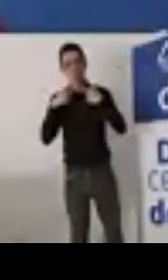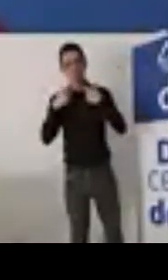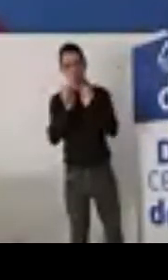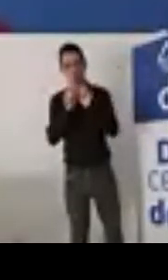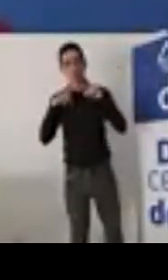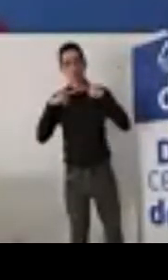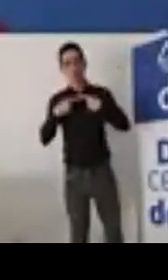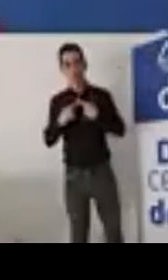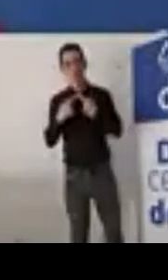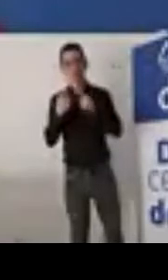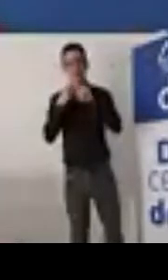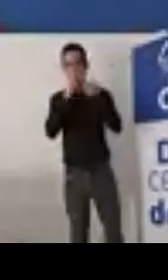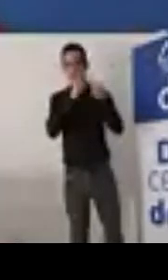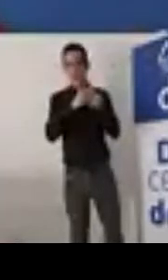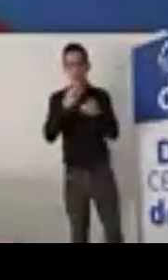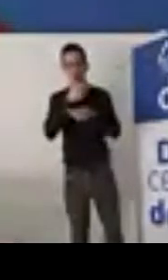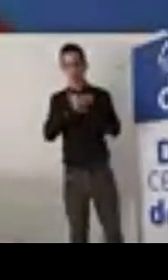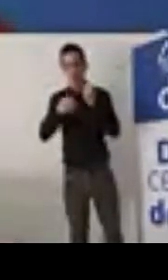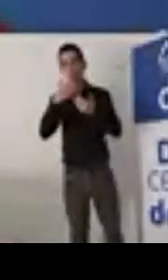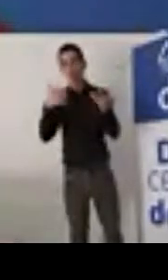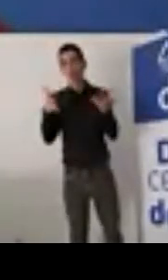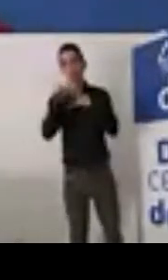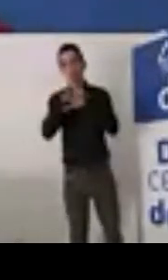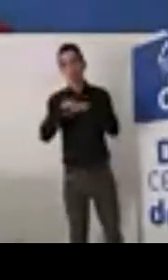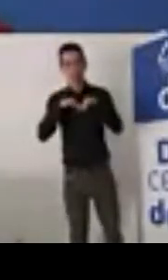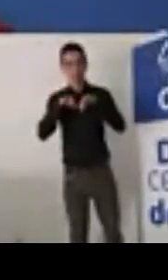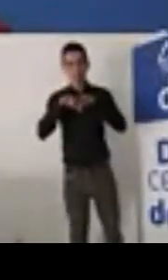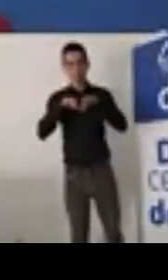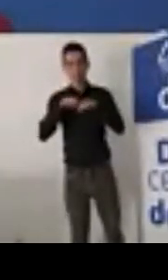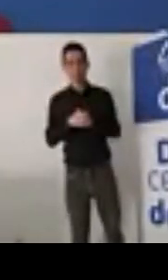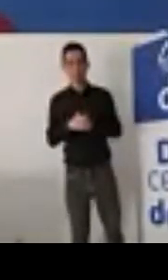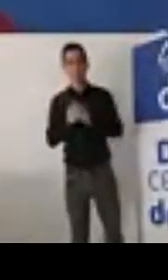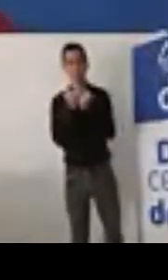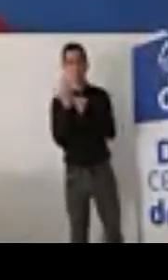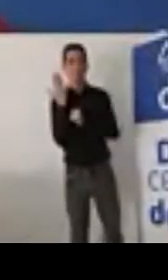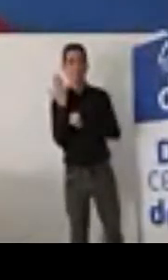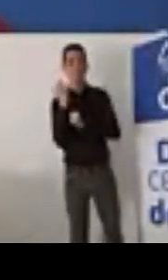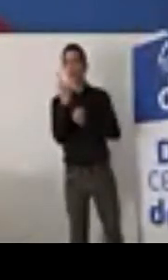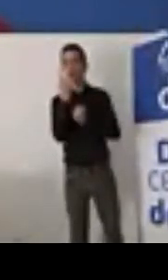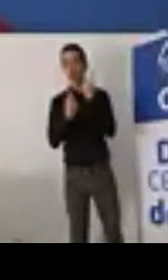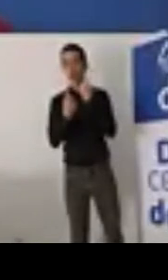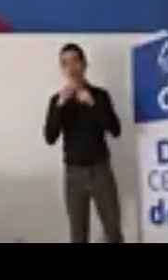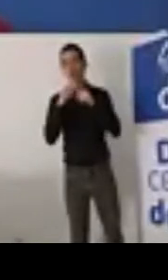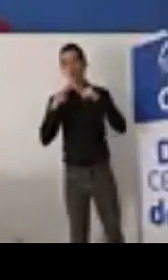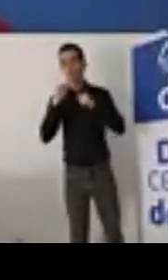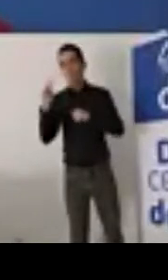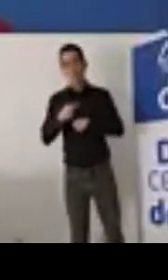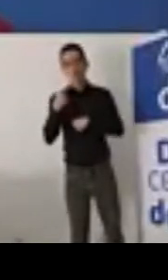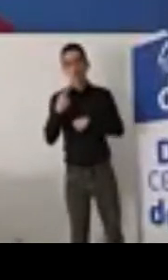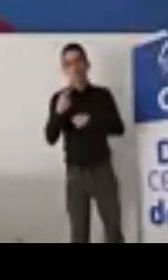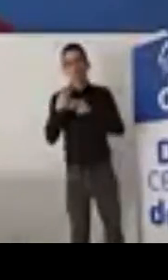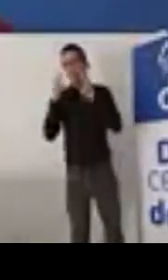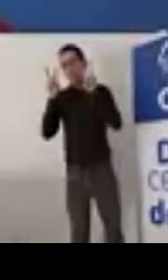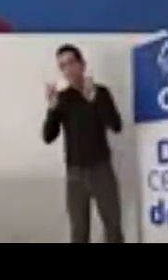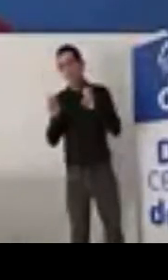incluso algunas preguntas que ya te haremos llegar también más tarde sobre hay personas con discapacidad que están haciendo escucha en